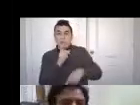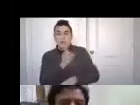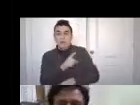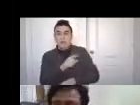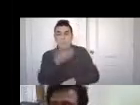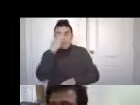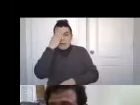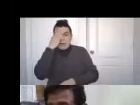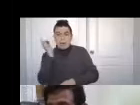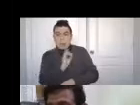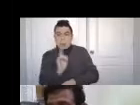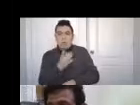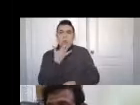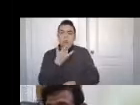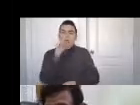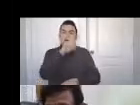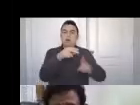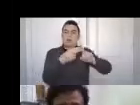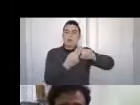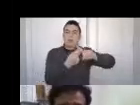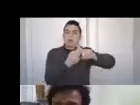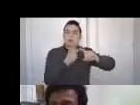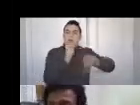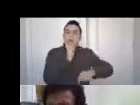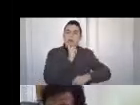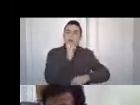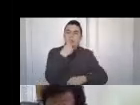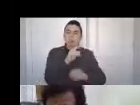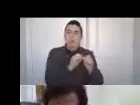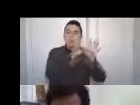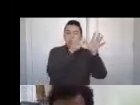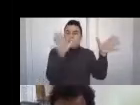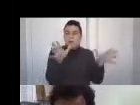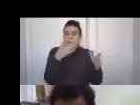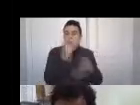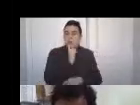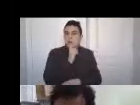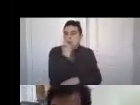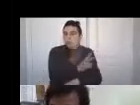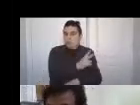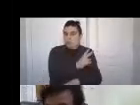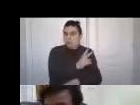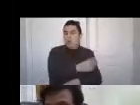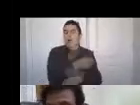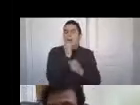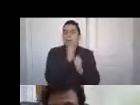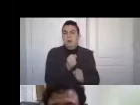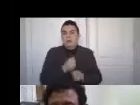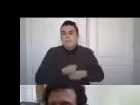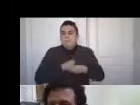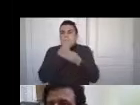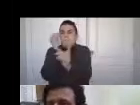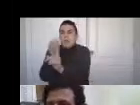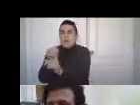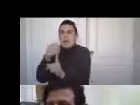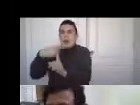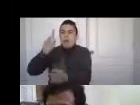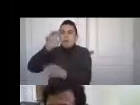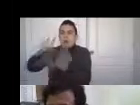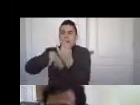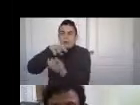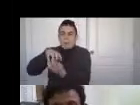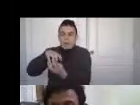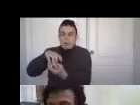¿cierto?, y van a ser capaces de transmitirse a otros animales, ¿ya? Lo que sí tenemos que estar claro es que tenemos que estar vigilando